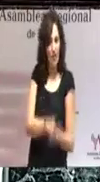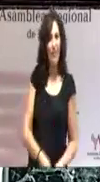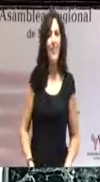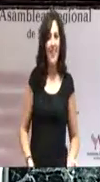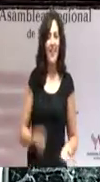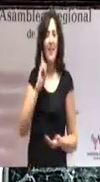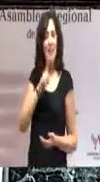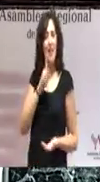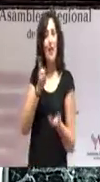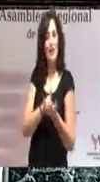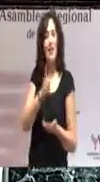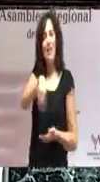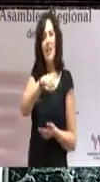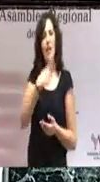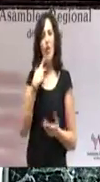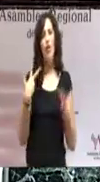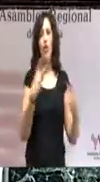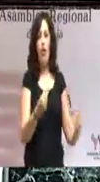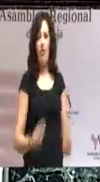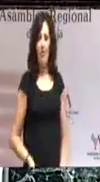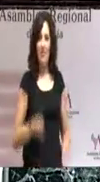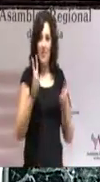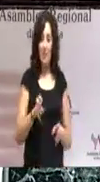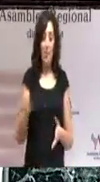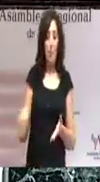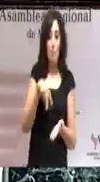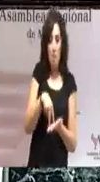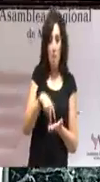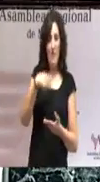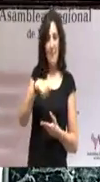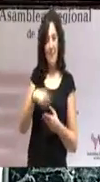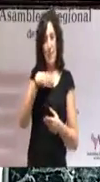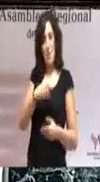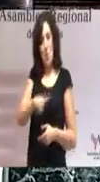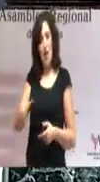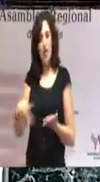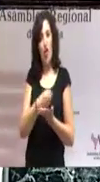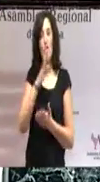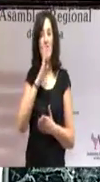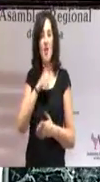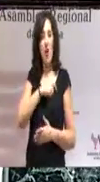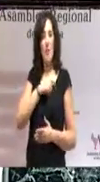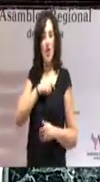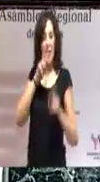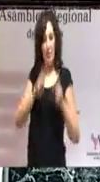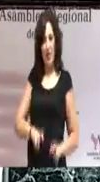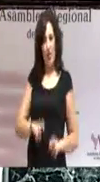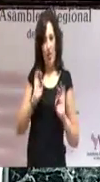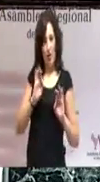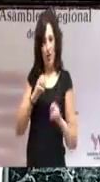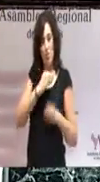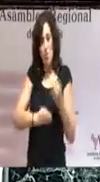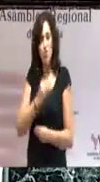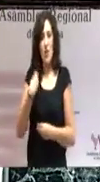¿Negaron o no negaron ustedes que compareciera el presidente de todos los murcianos en una de esas comisiones de investigación que ustedes utilizan